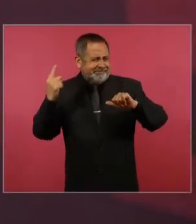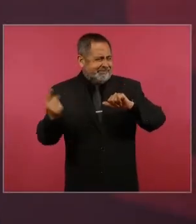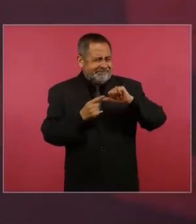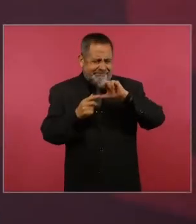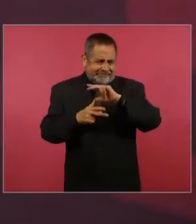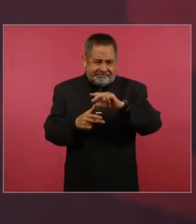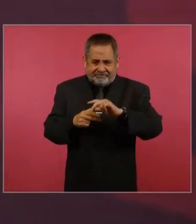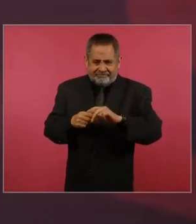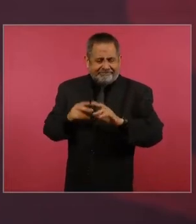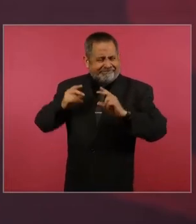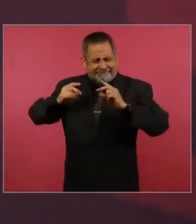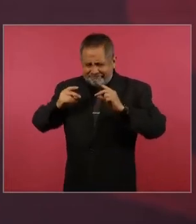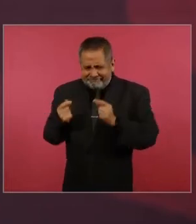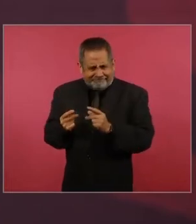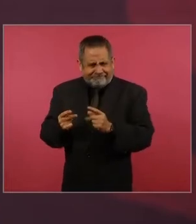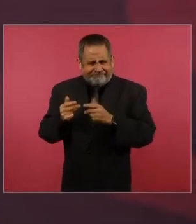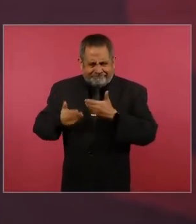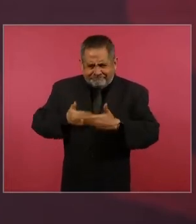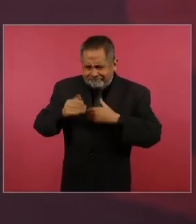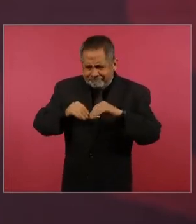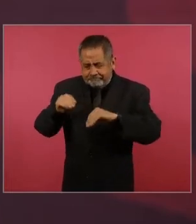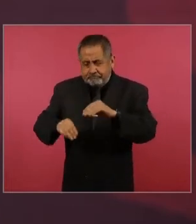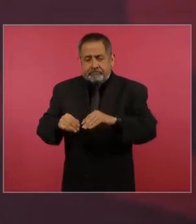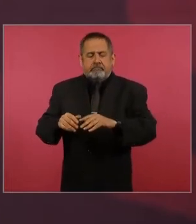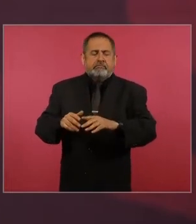ya la gente